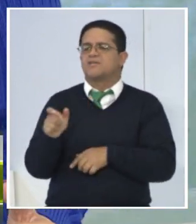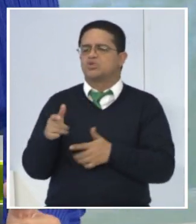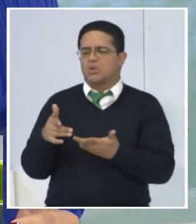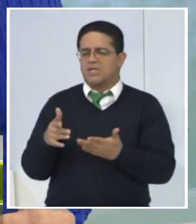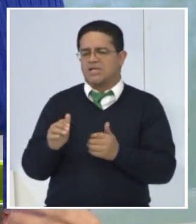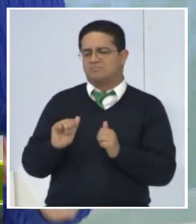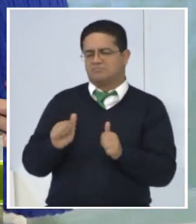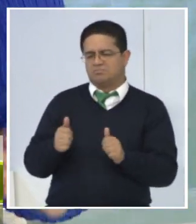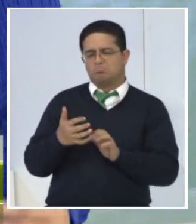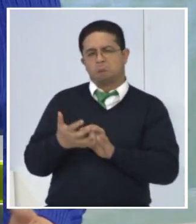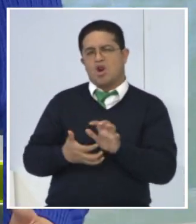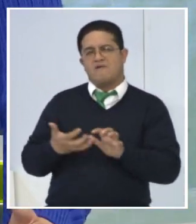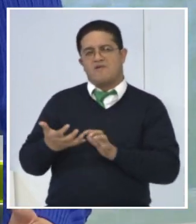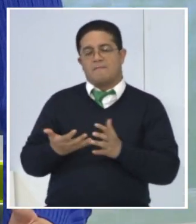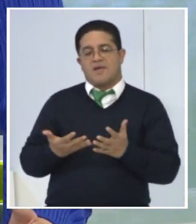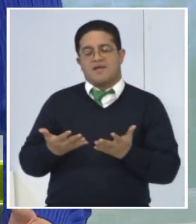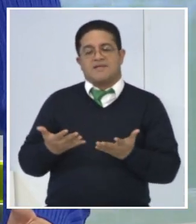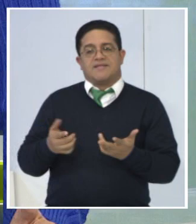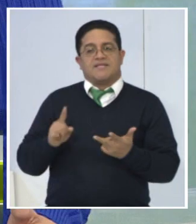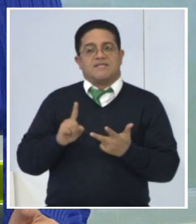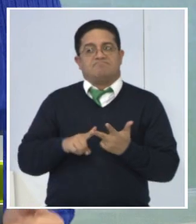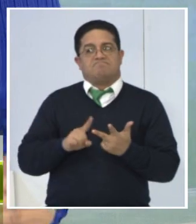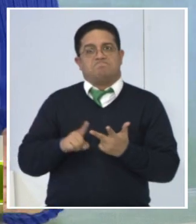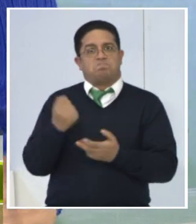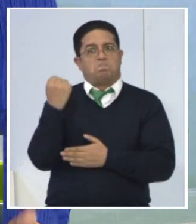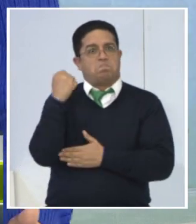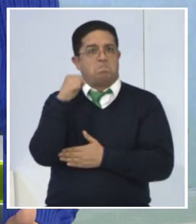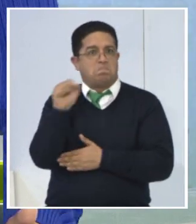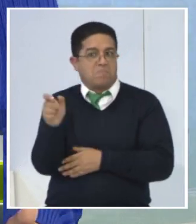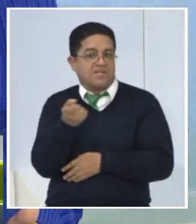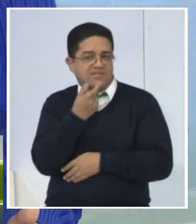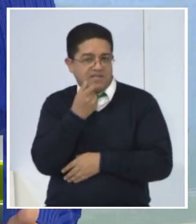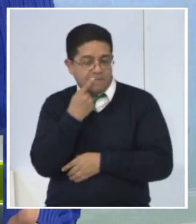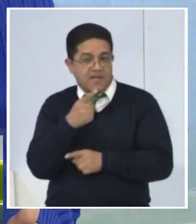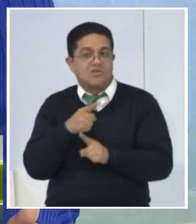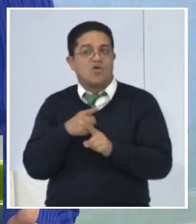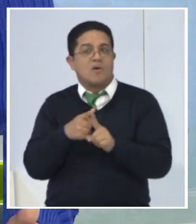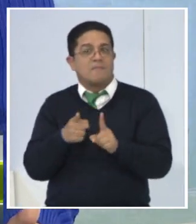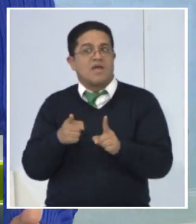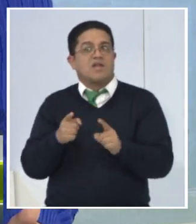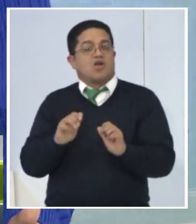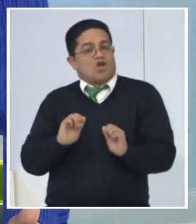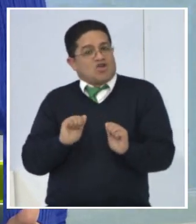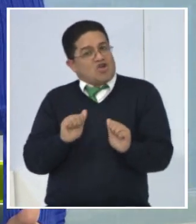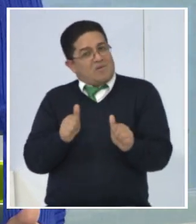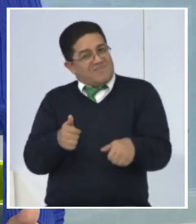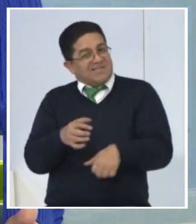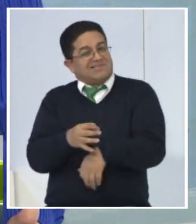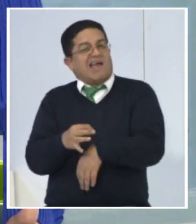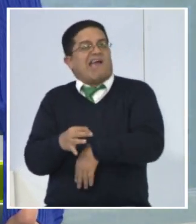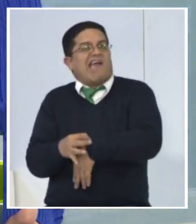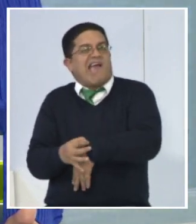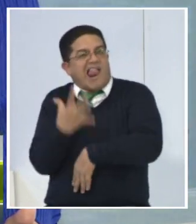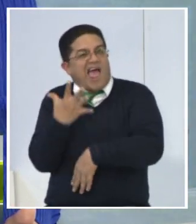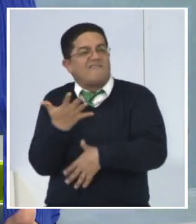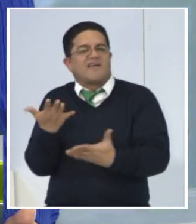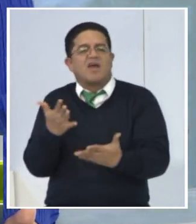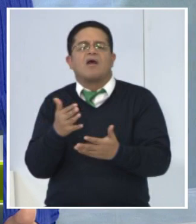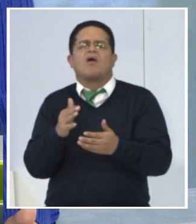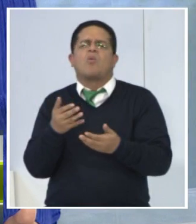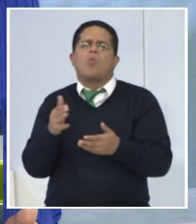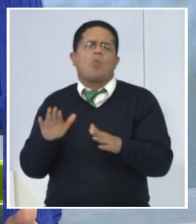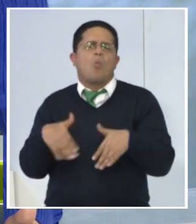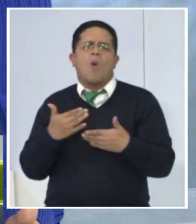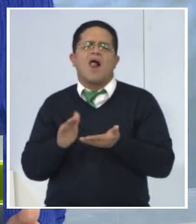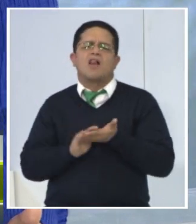aguda, que no hizo el tratamiento y el procedimiento, pero ya ha llegado a un proceso crónico, ¿cuáles son las opciones y alternativas que